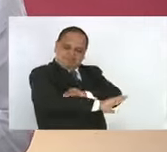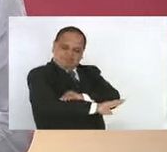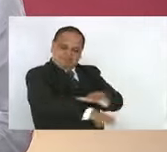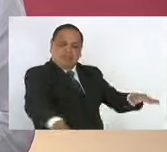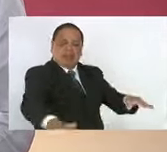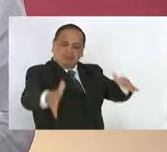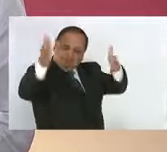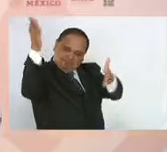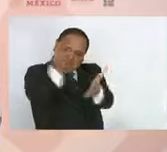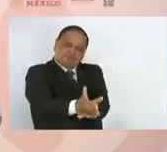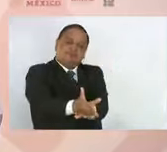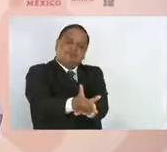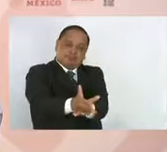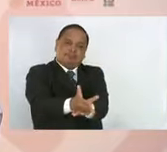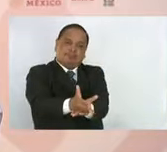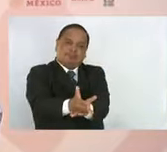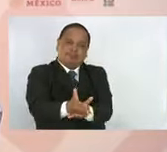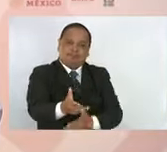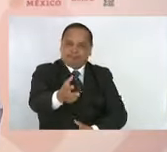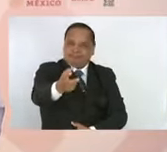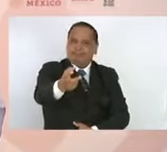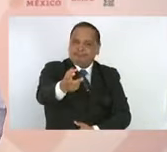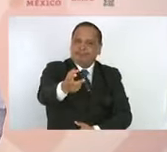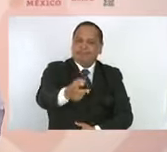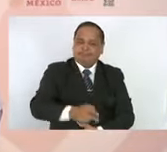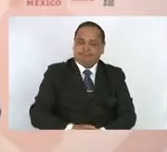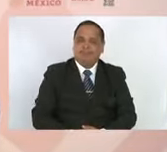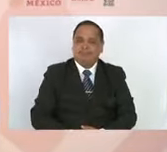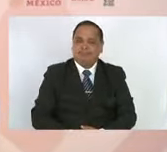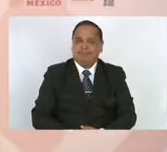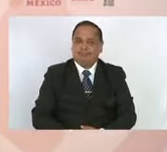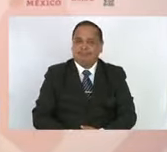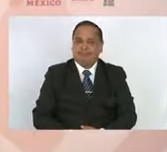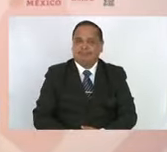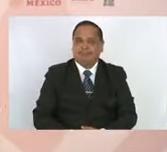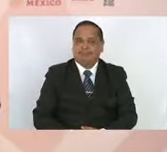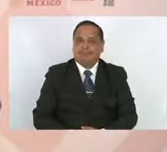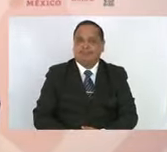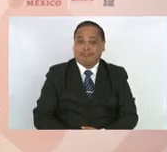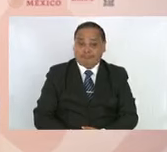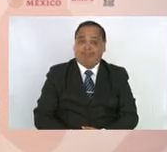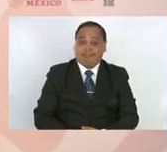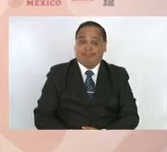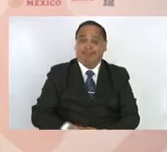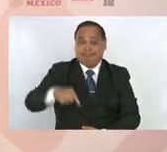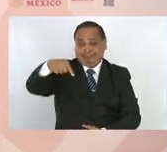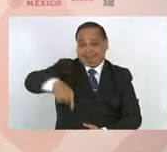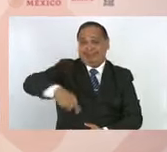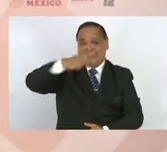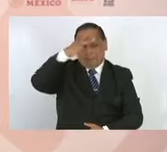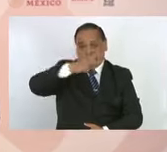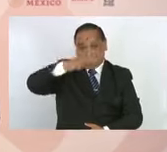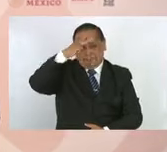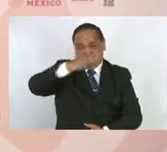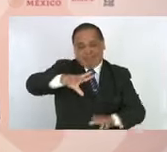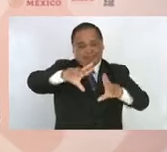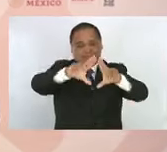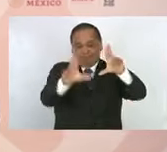Y eso es lo que se está haciendo en México,